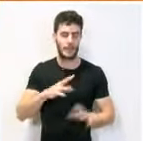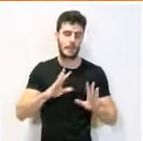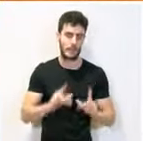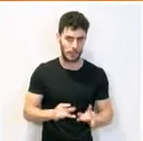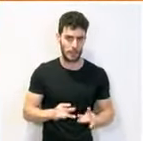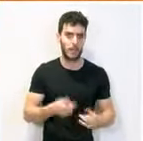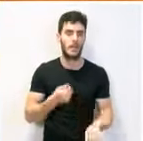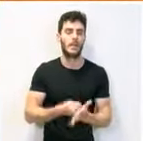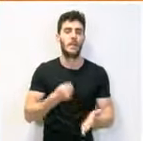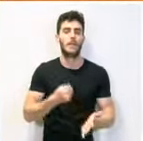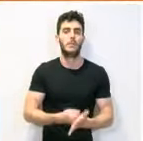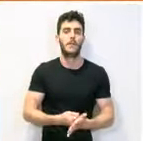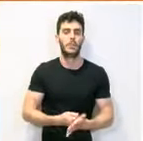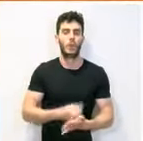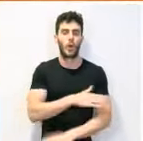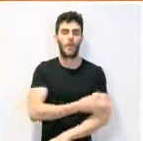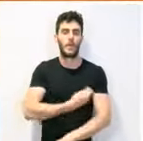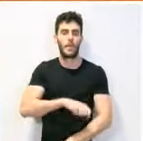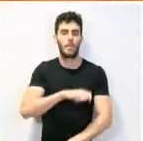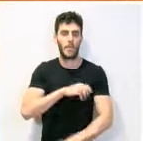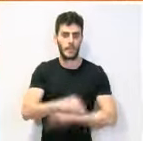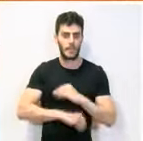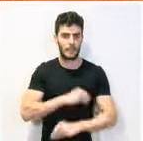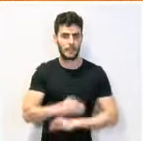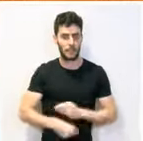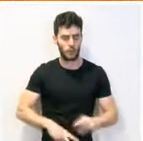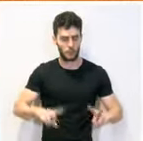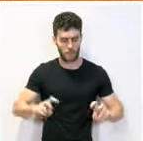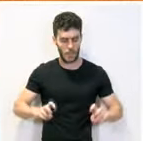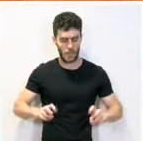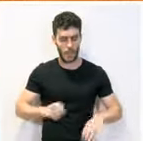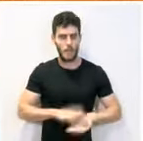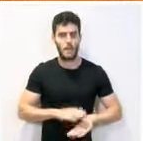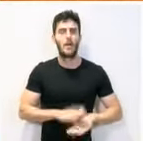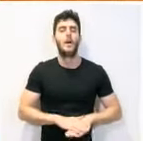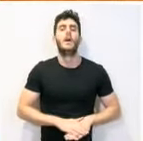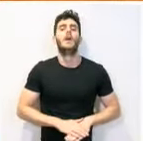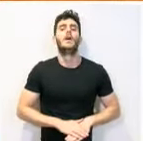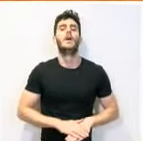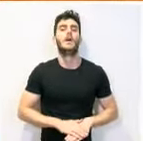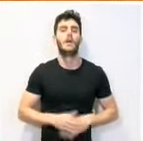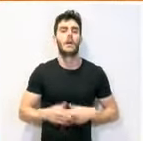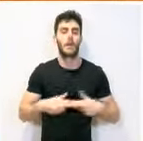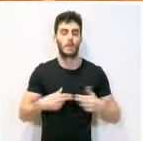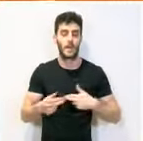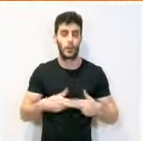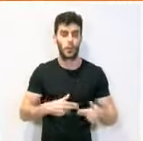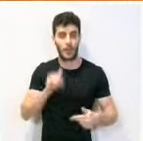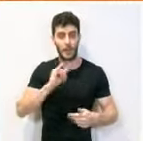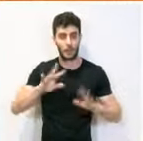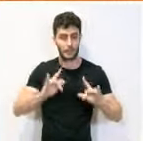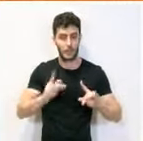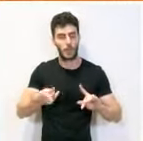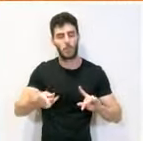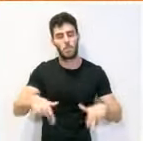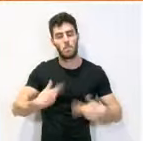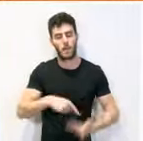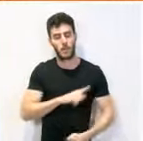la inversión que desde el Gobierno de España se ha hecho para las infraestructuras en La Rioja. Permítame